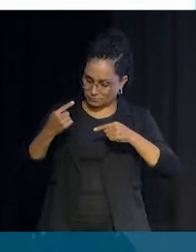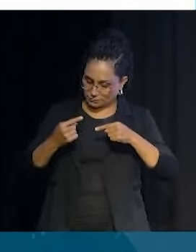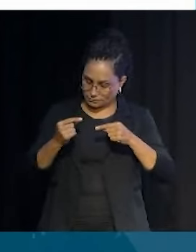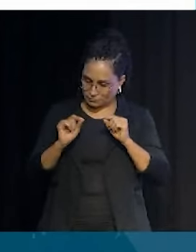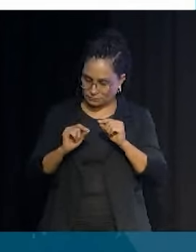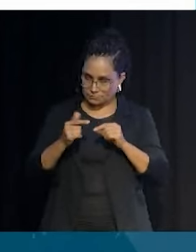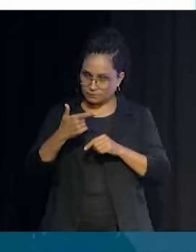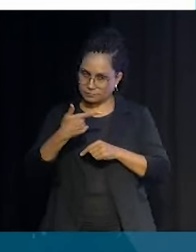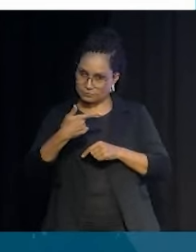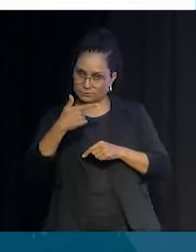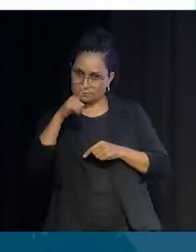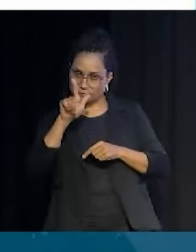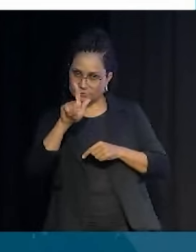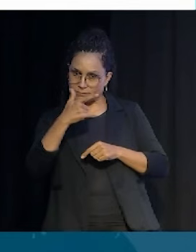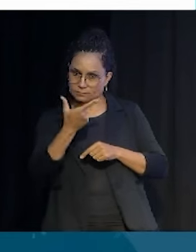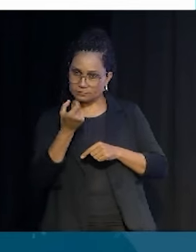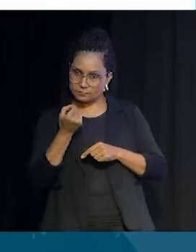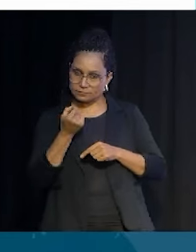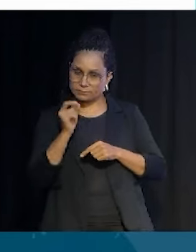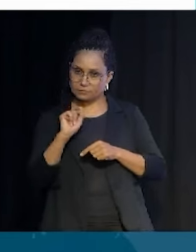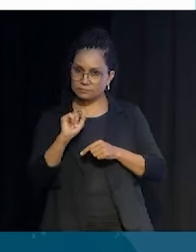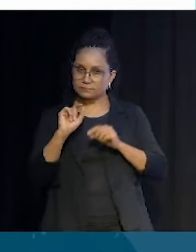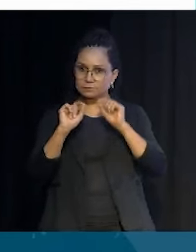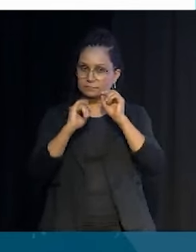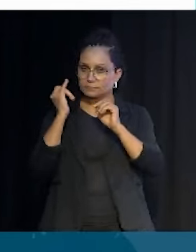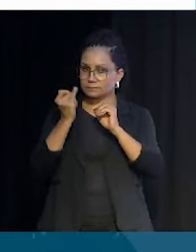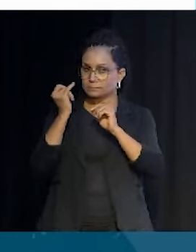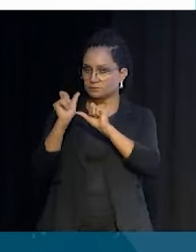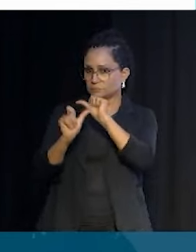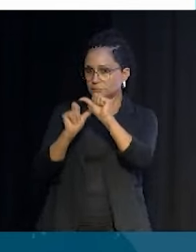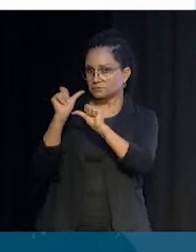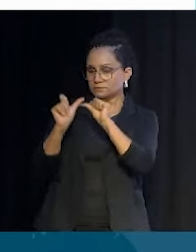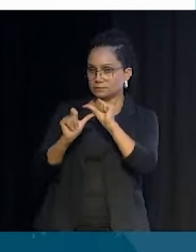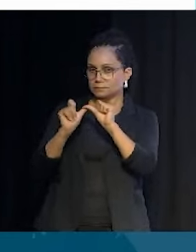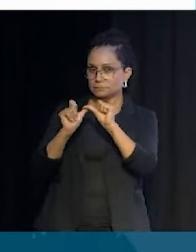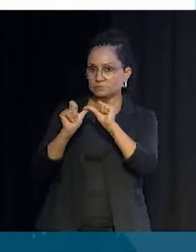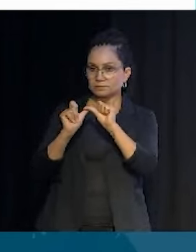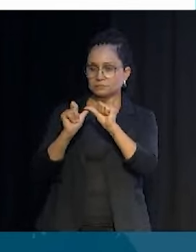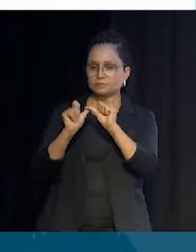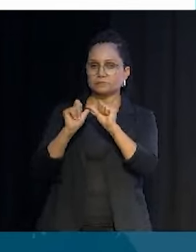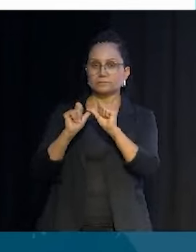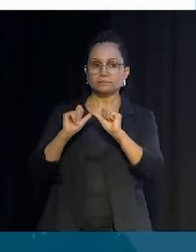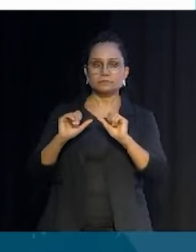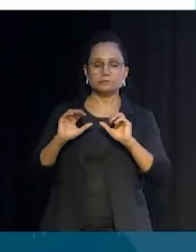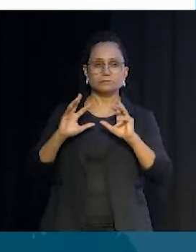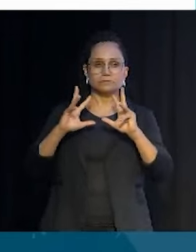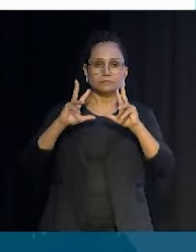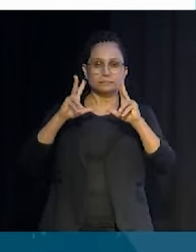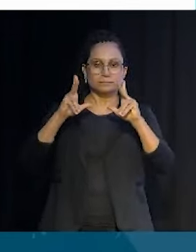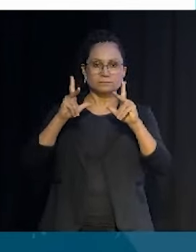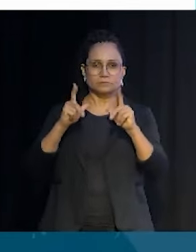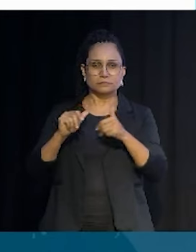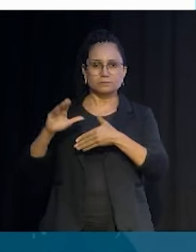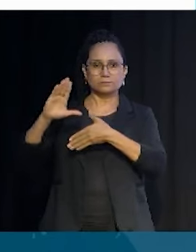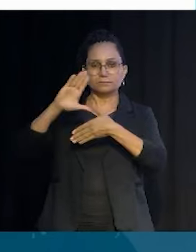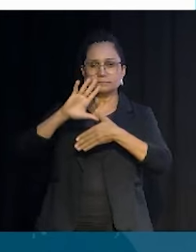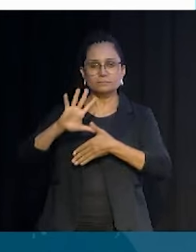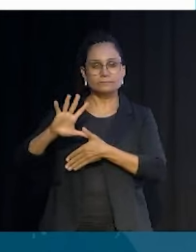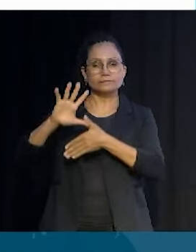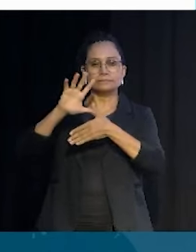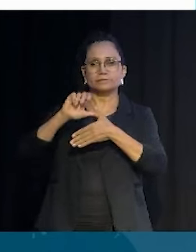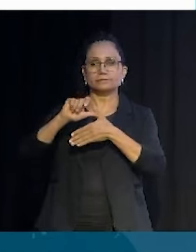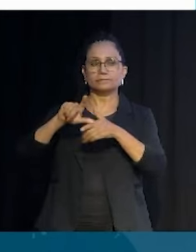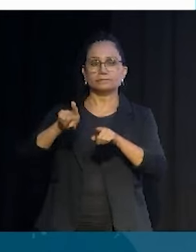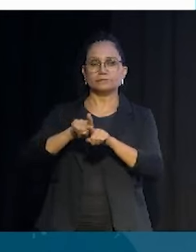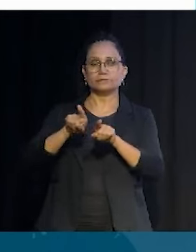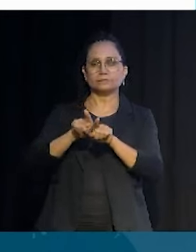discusión con el G20 es mostrar la importancia del cinturón tropical que coge toda América